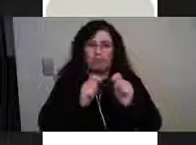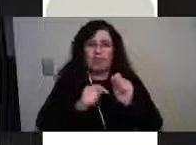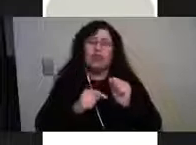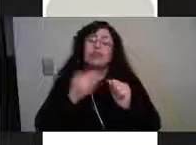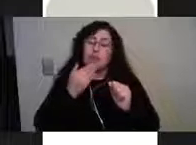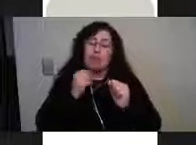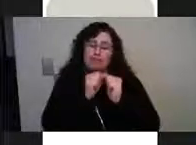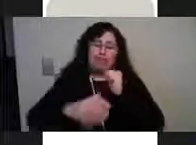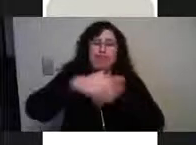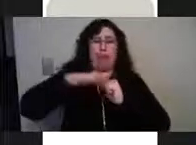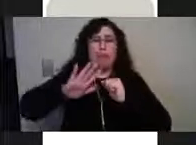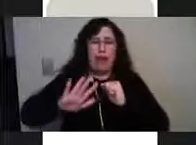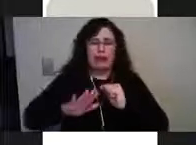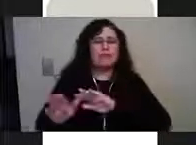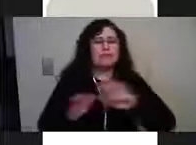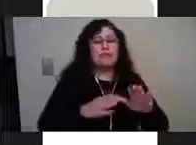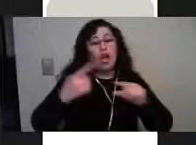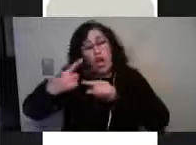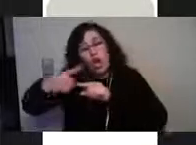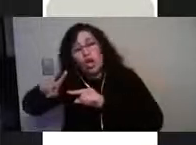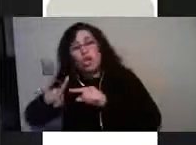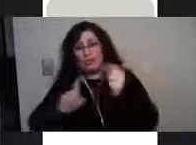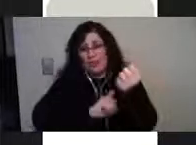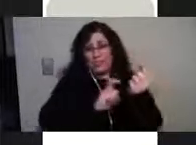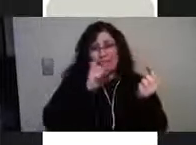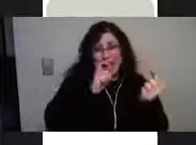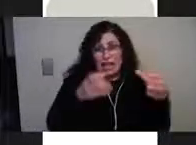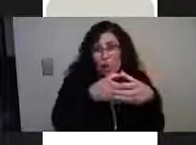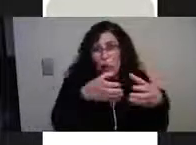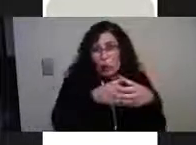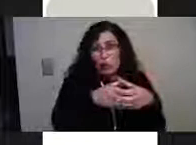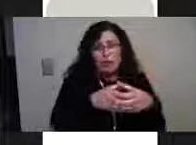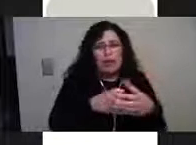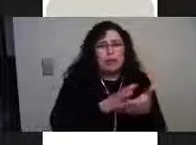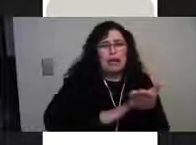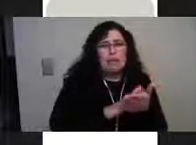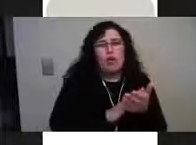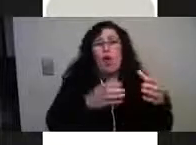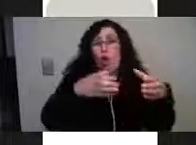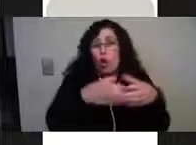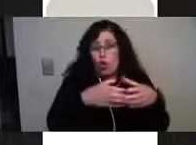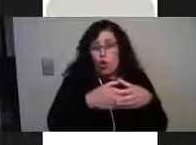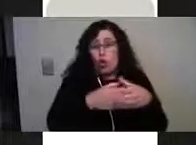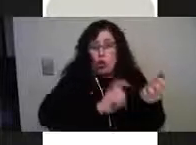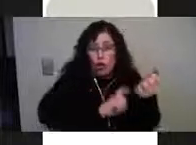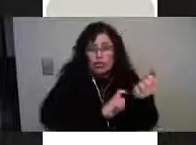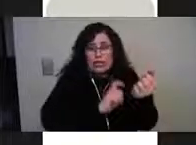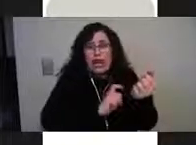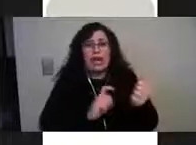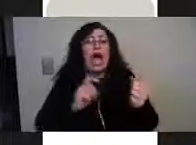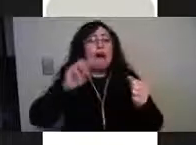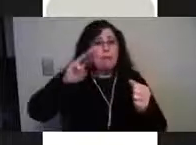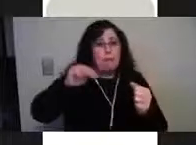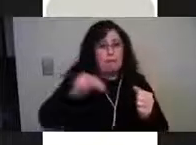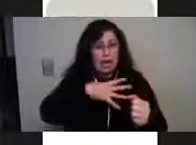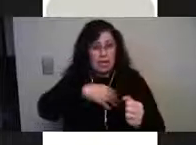Factores sanguíneos de la madre y el feto que no son coincidentes, especialmente según los grupos, determinados grupos sanguíneos. Exposición a sustancias